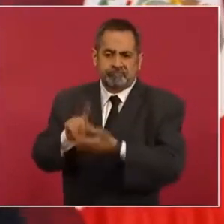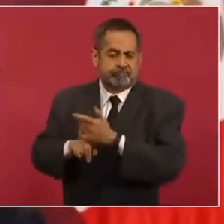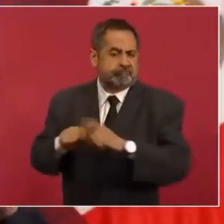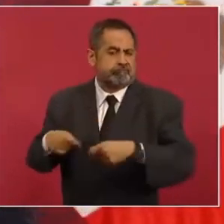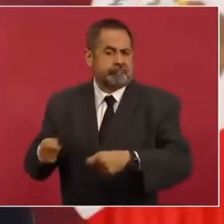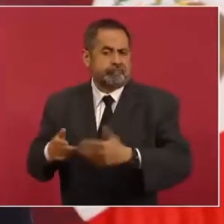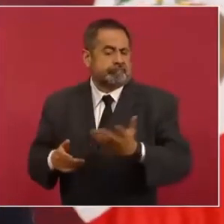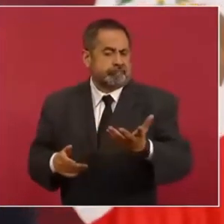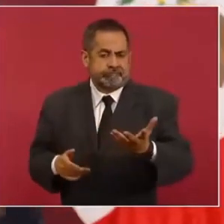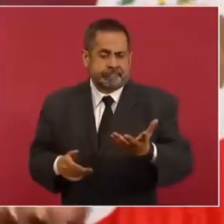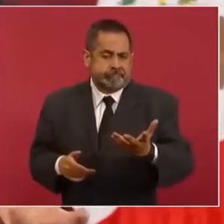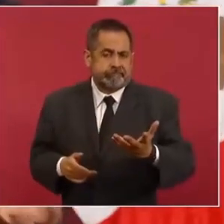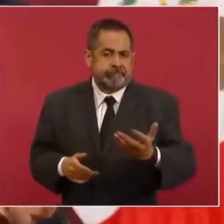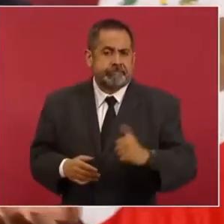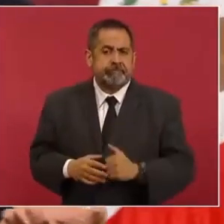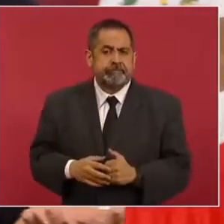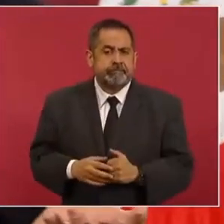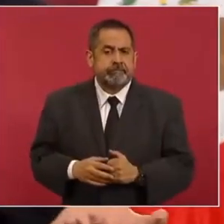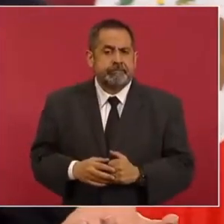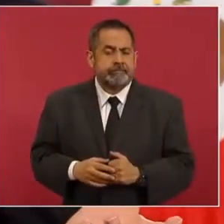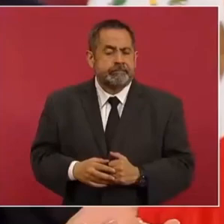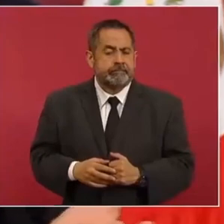Si perdemos